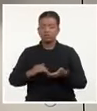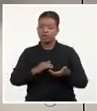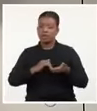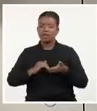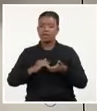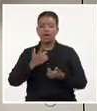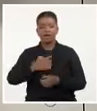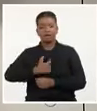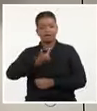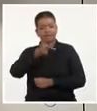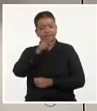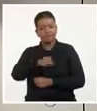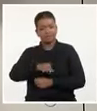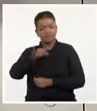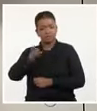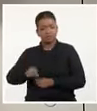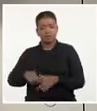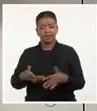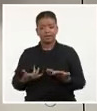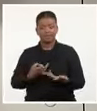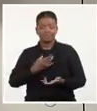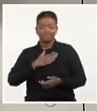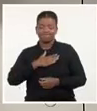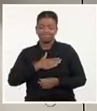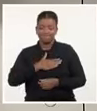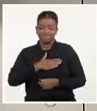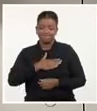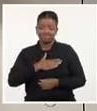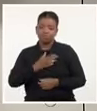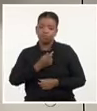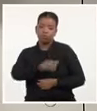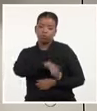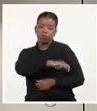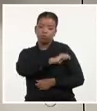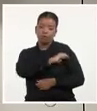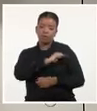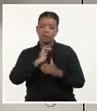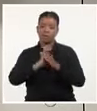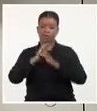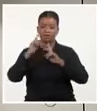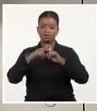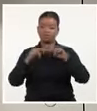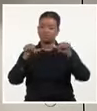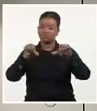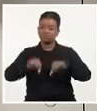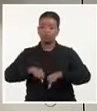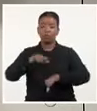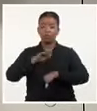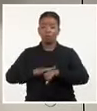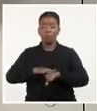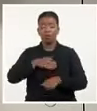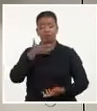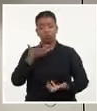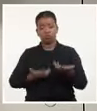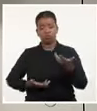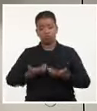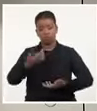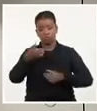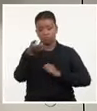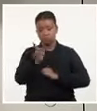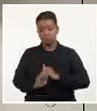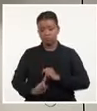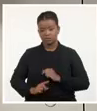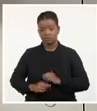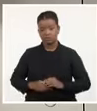artesanos, artistas y personal de aseguramiento con el pueblo de Matanzas tras el estremecedor incendio en la zona industrial de la bahía de